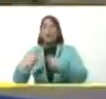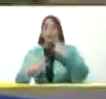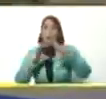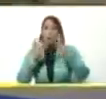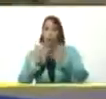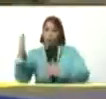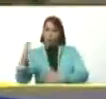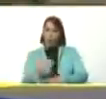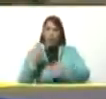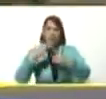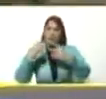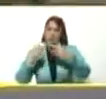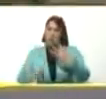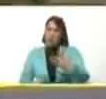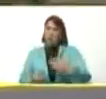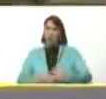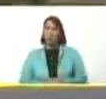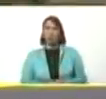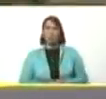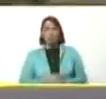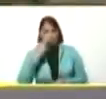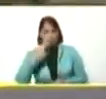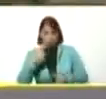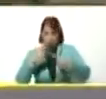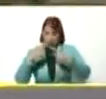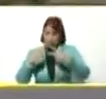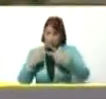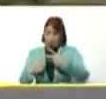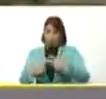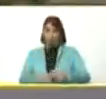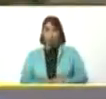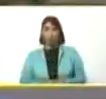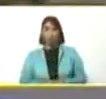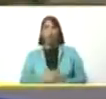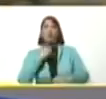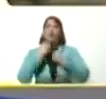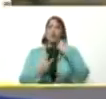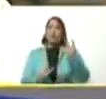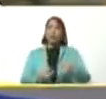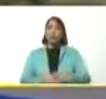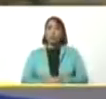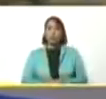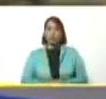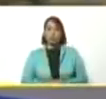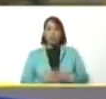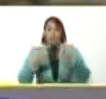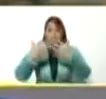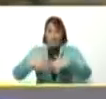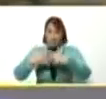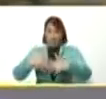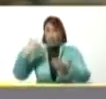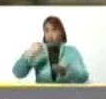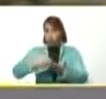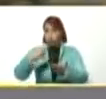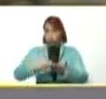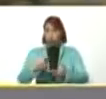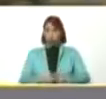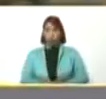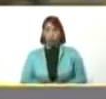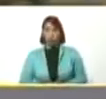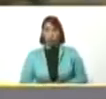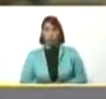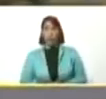para distintas situaciones. Delegaciones de empresarios, inversionistas,